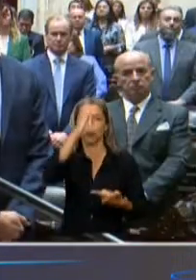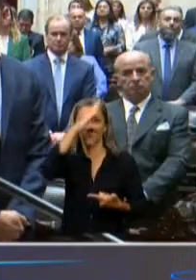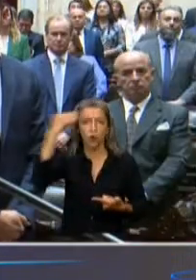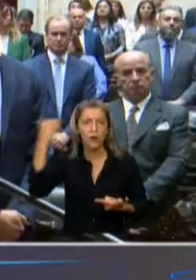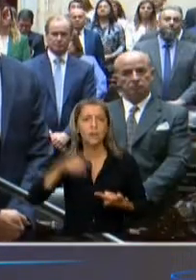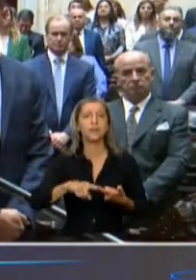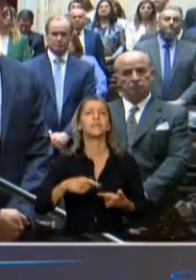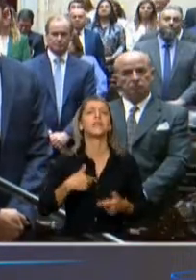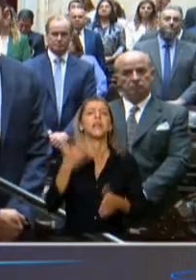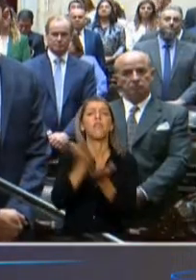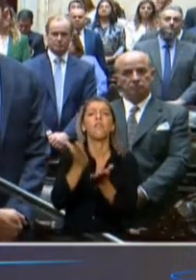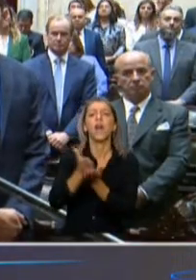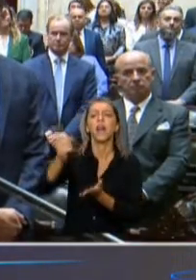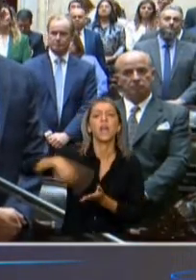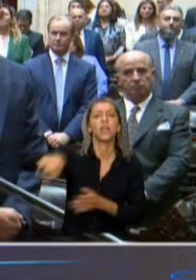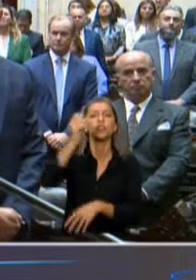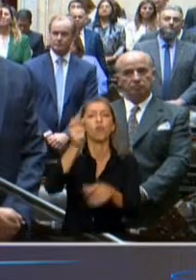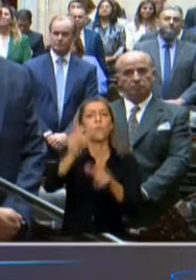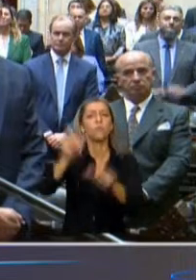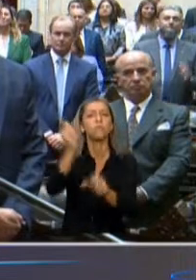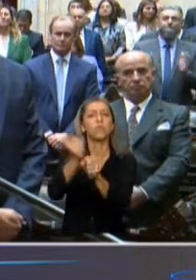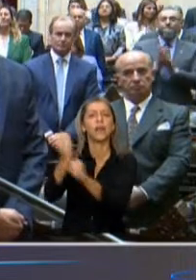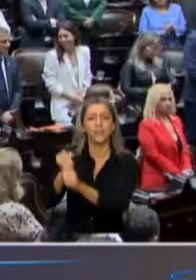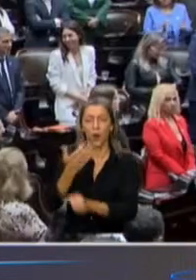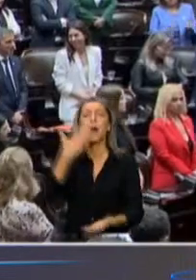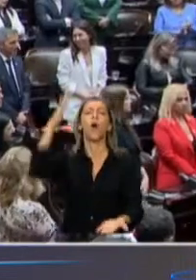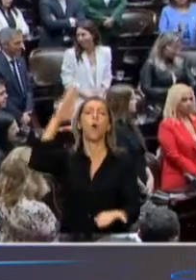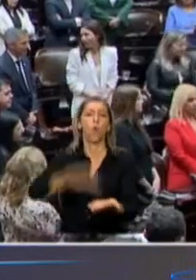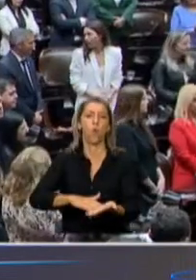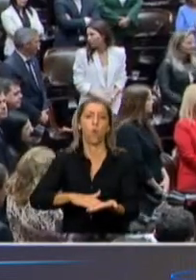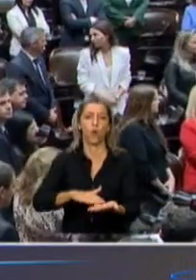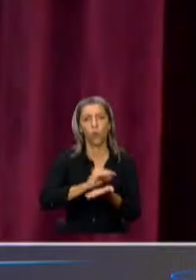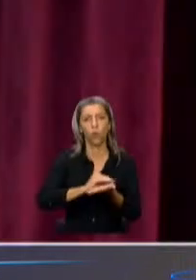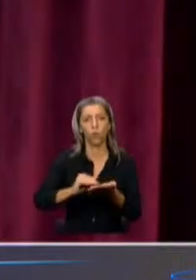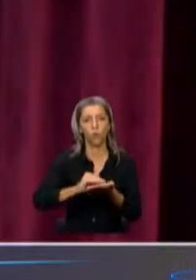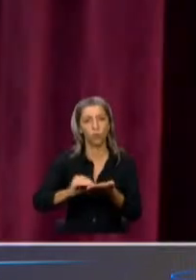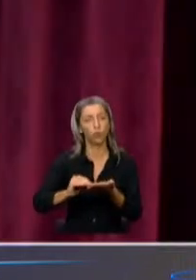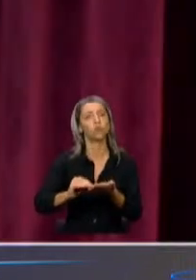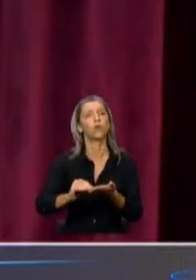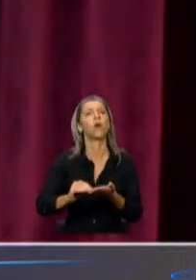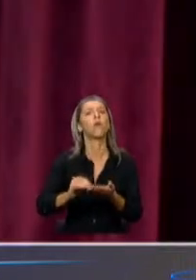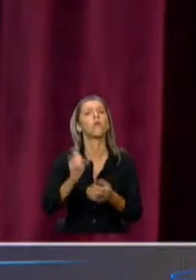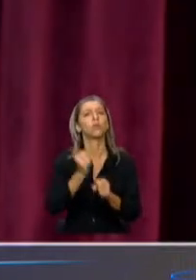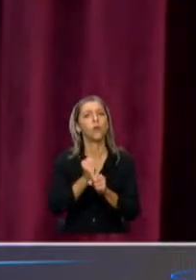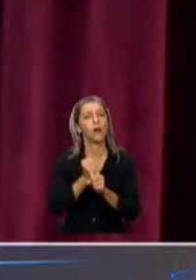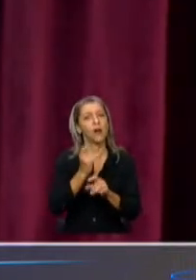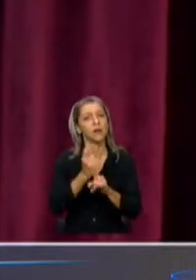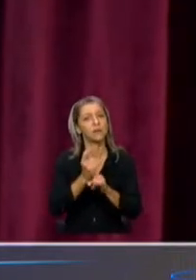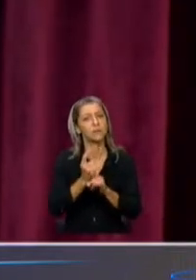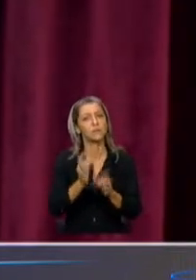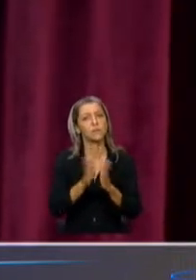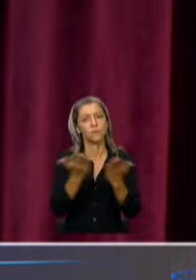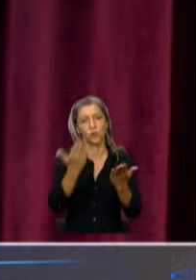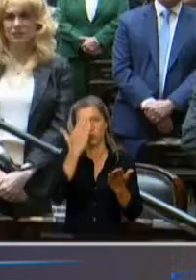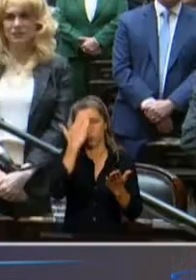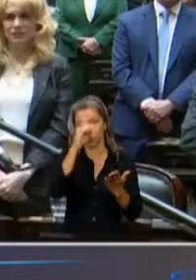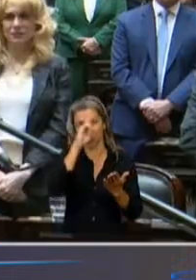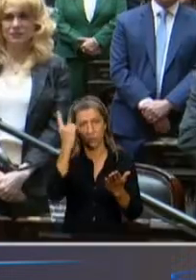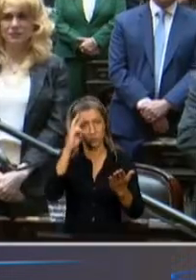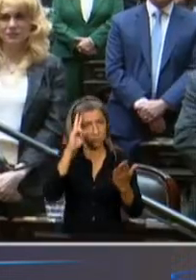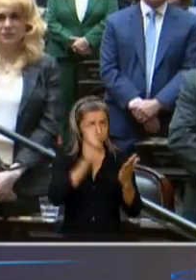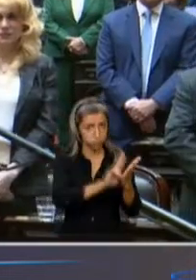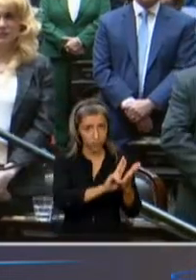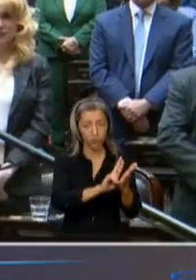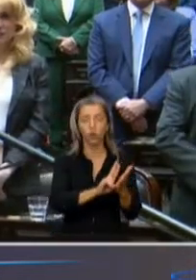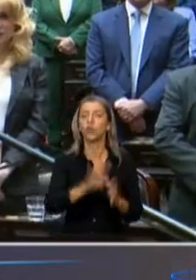también, ellos son 38, entonces van a tener que estar en muchas comisiones a la vez. Pero bueno, iremos viendo dónde